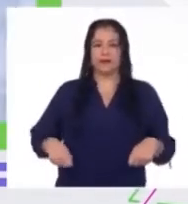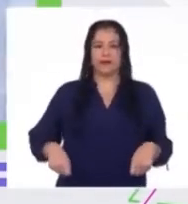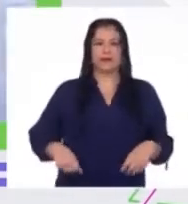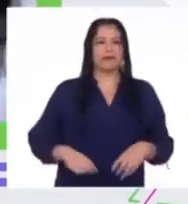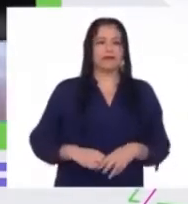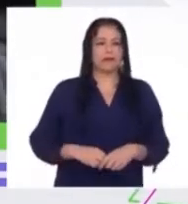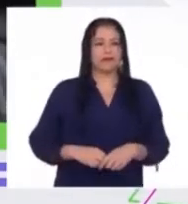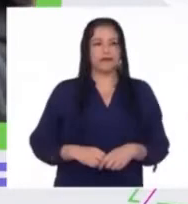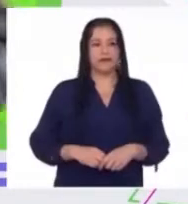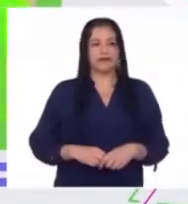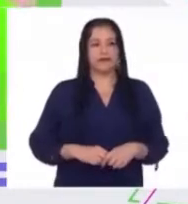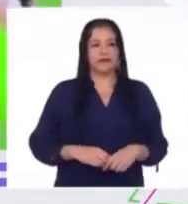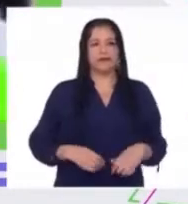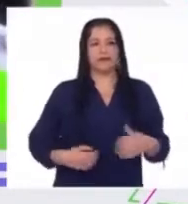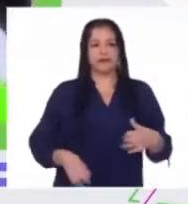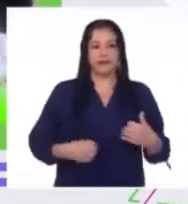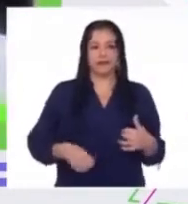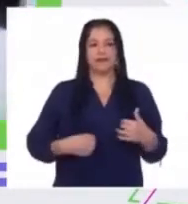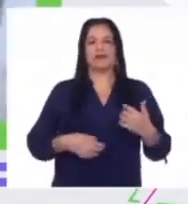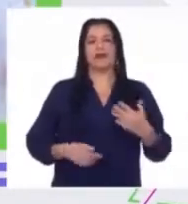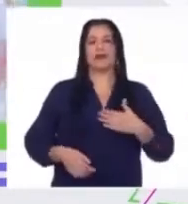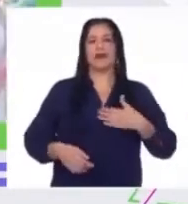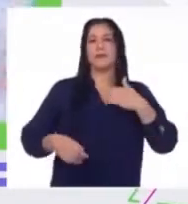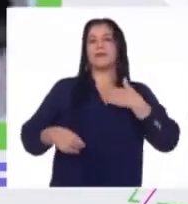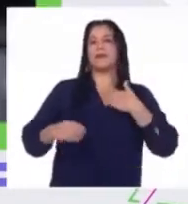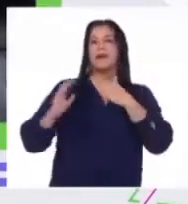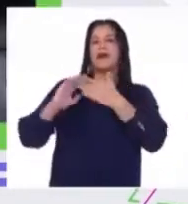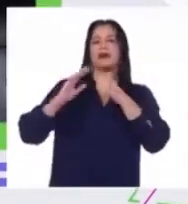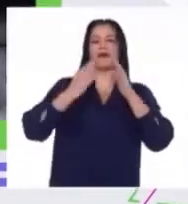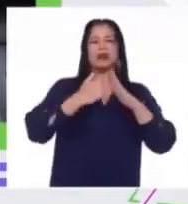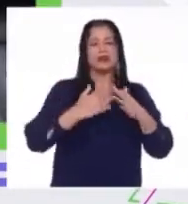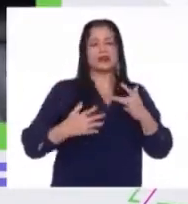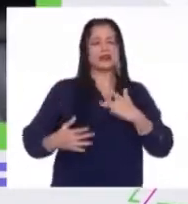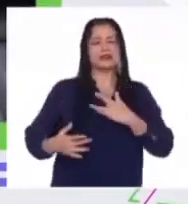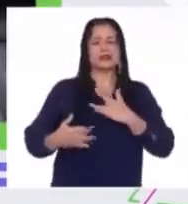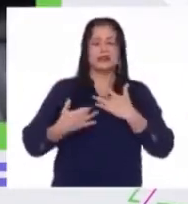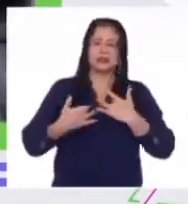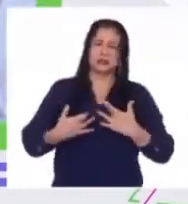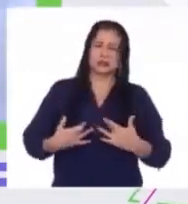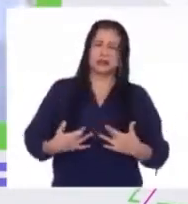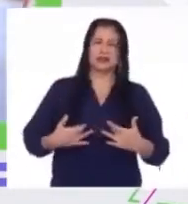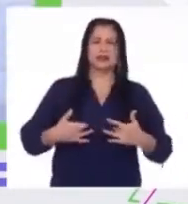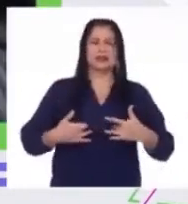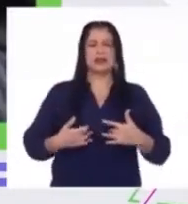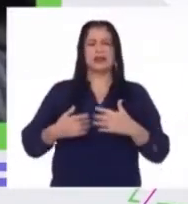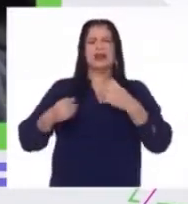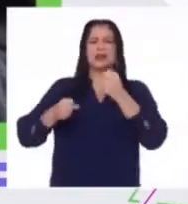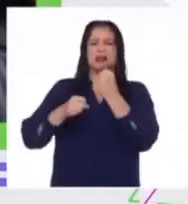Mi pueblo está muy triste, los campos